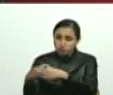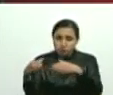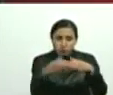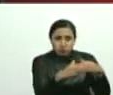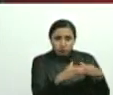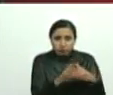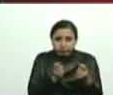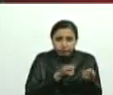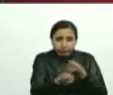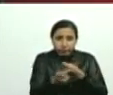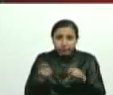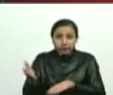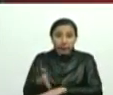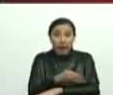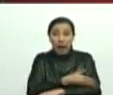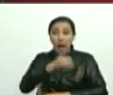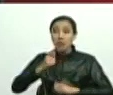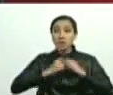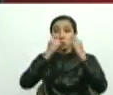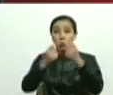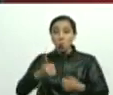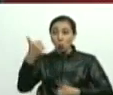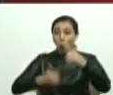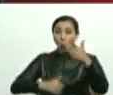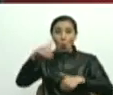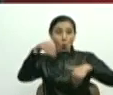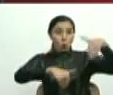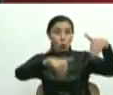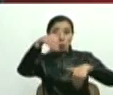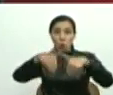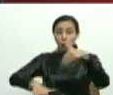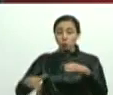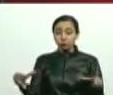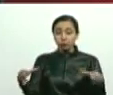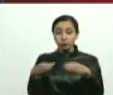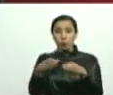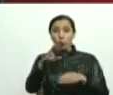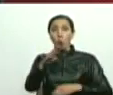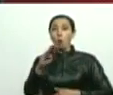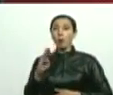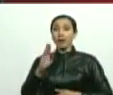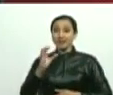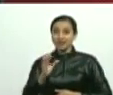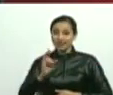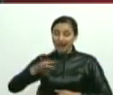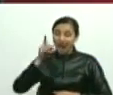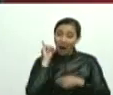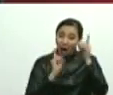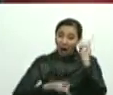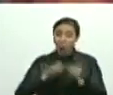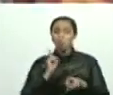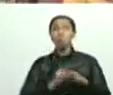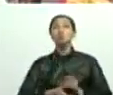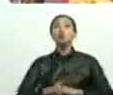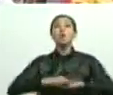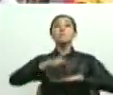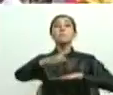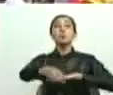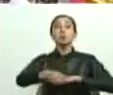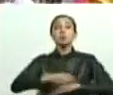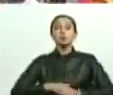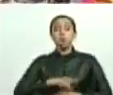las postulaciones y las votaciones en algunas UVC, en algunos municipios.